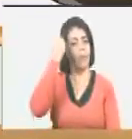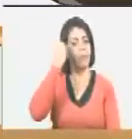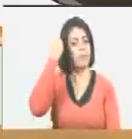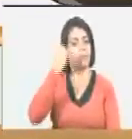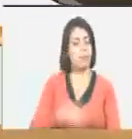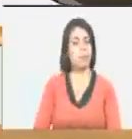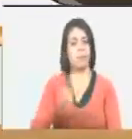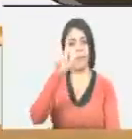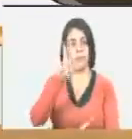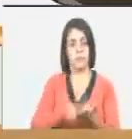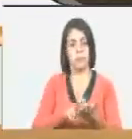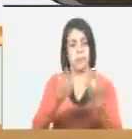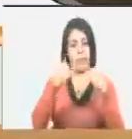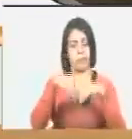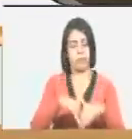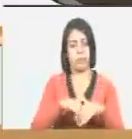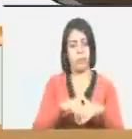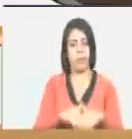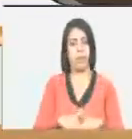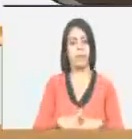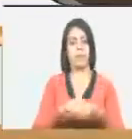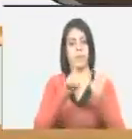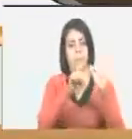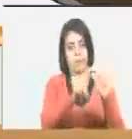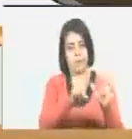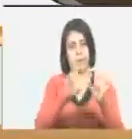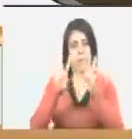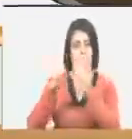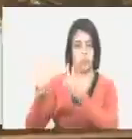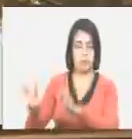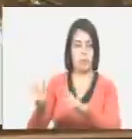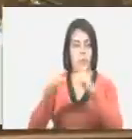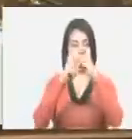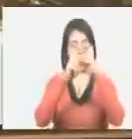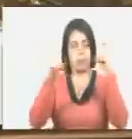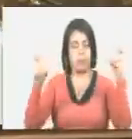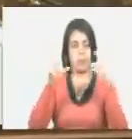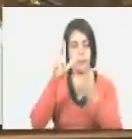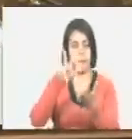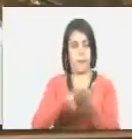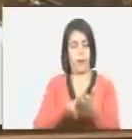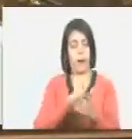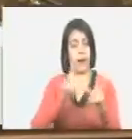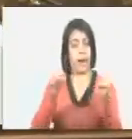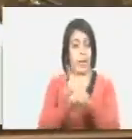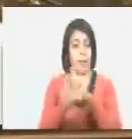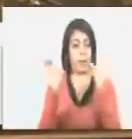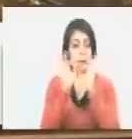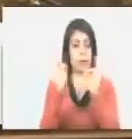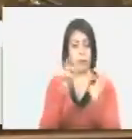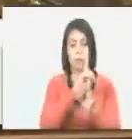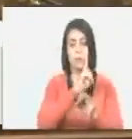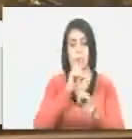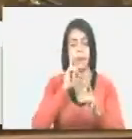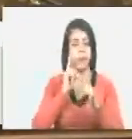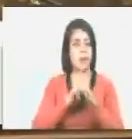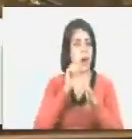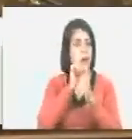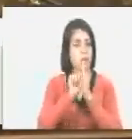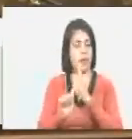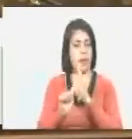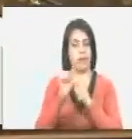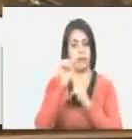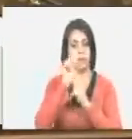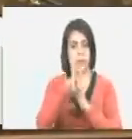consideración, aprobado el artículo. Siguiente. 69. Se sugiere aprobar sin modificación la denominación del epígrafe